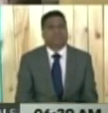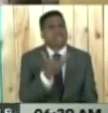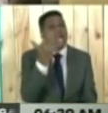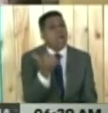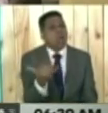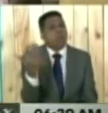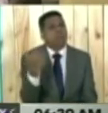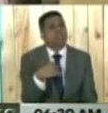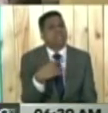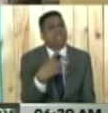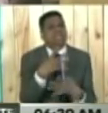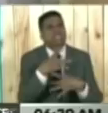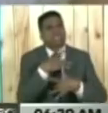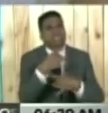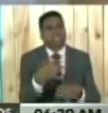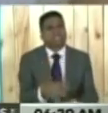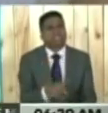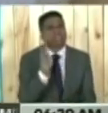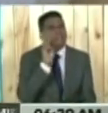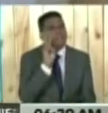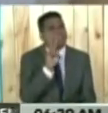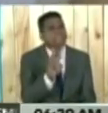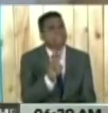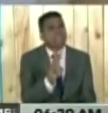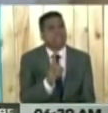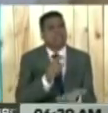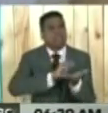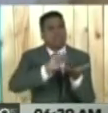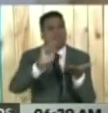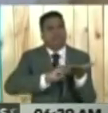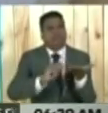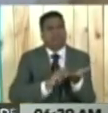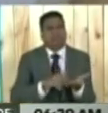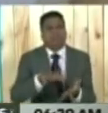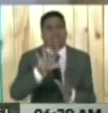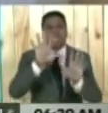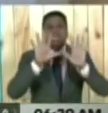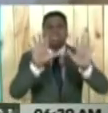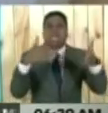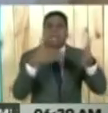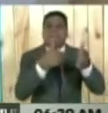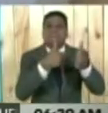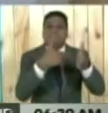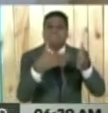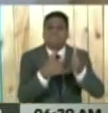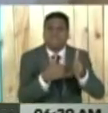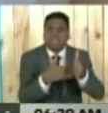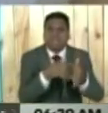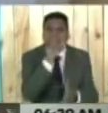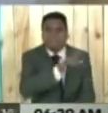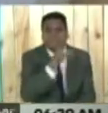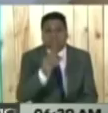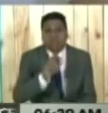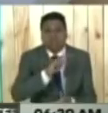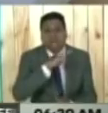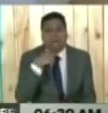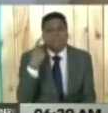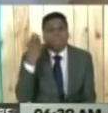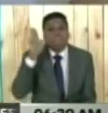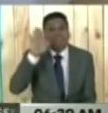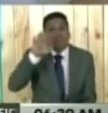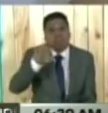bastante interesante. Vemos una recolección de firmas, 10.000 muertos, ciertamente fue así. ¿Por